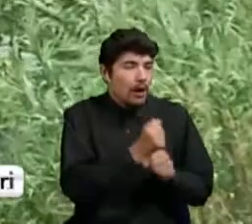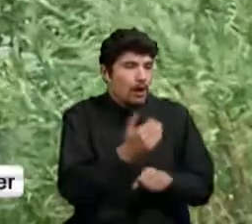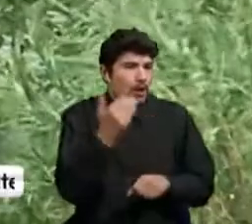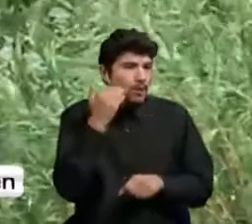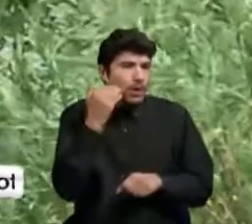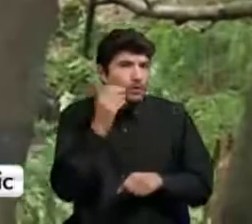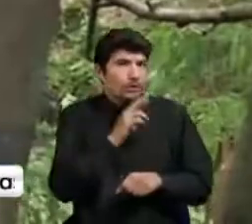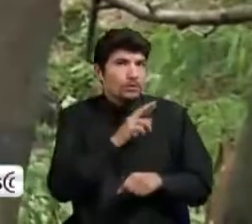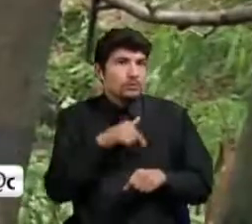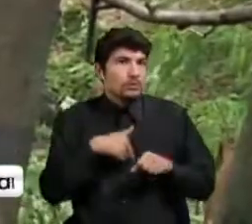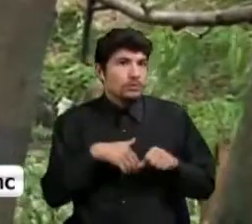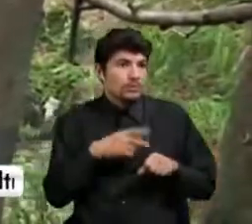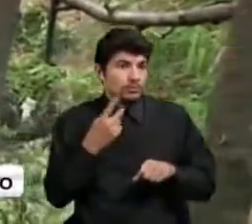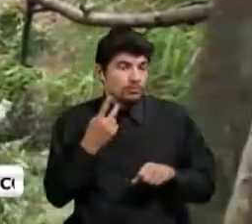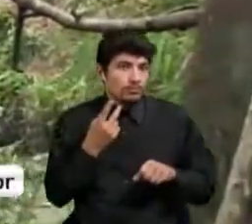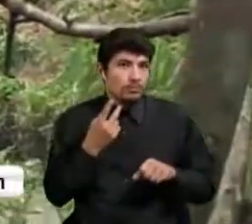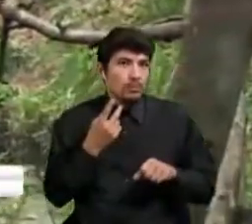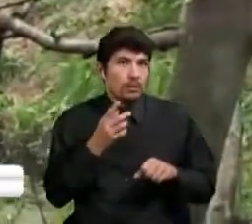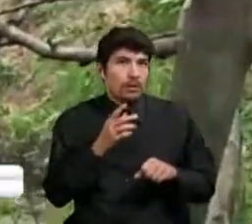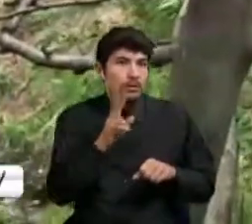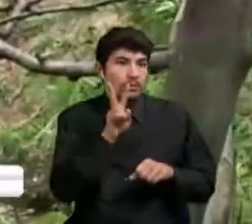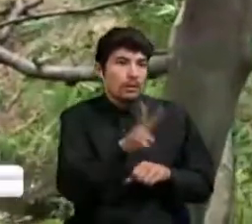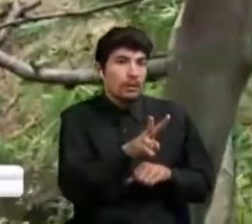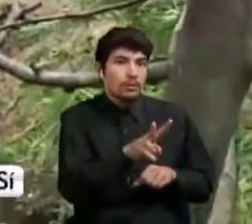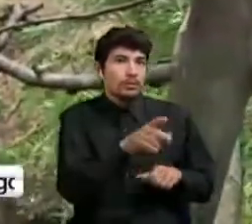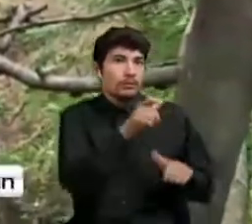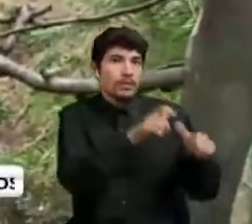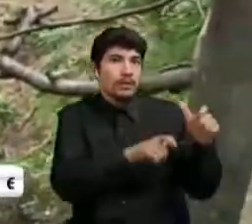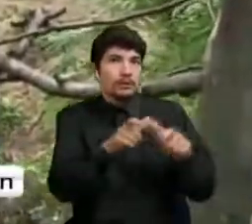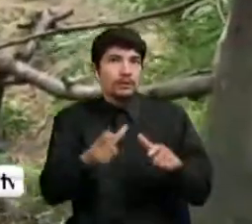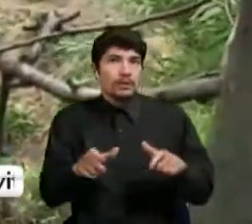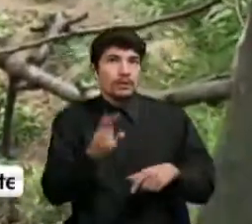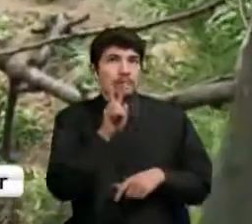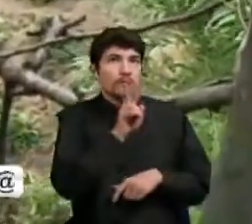nos encontramos a 2 personas que